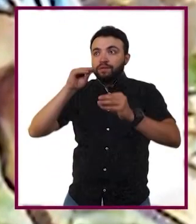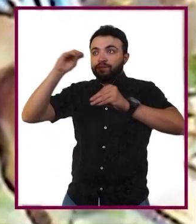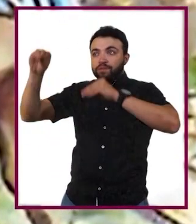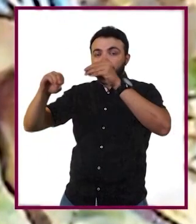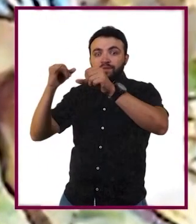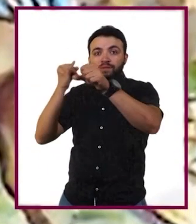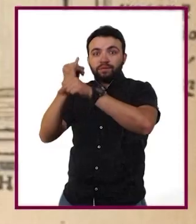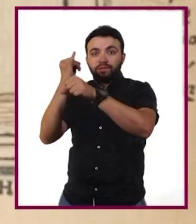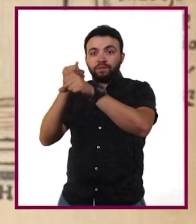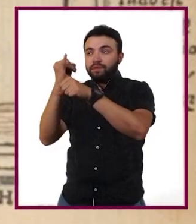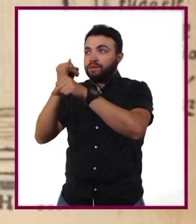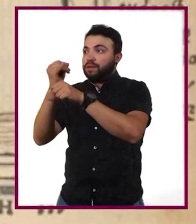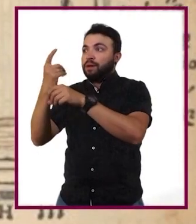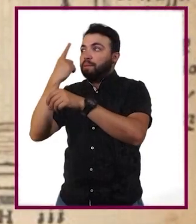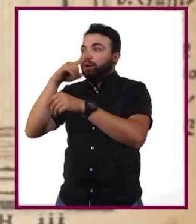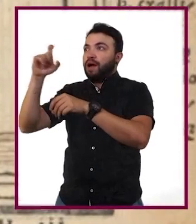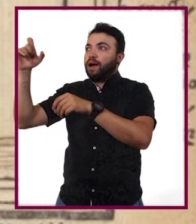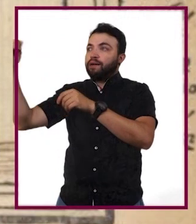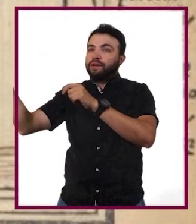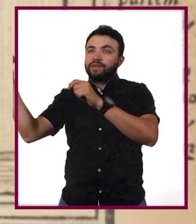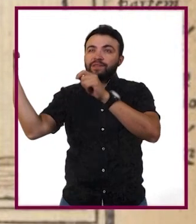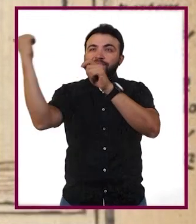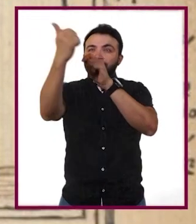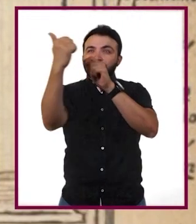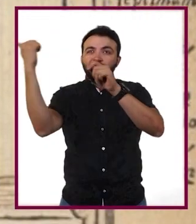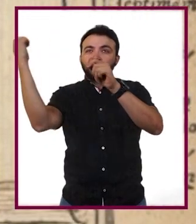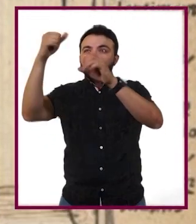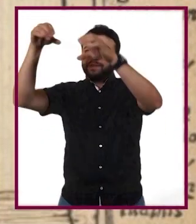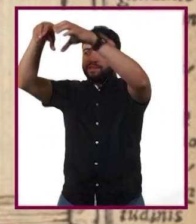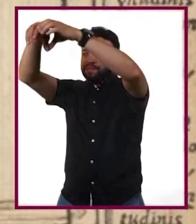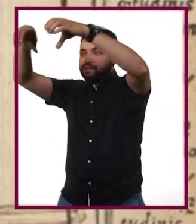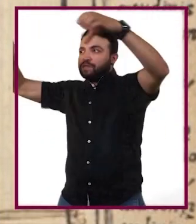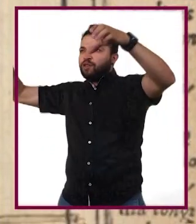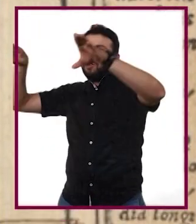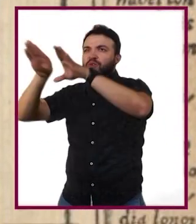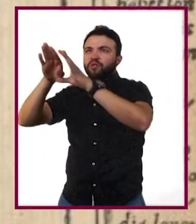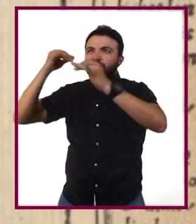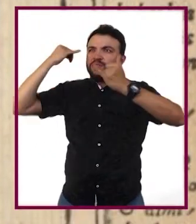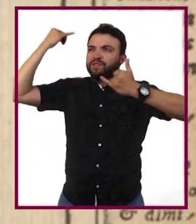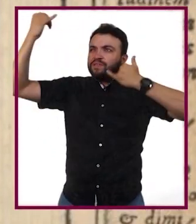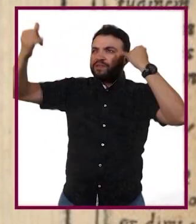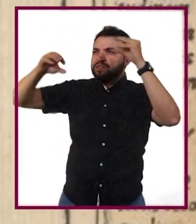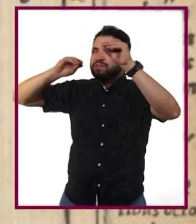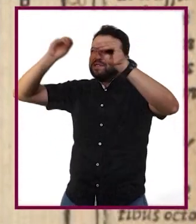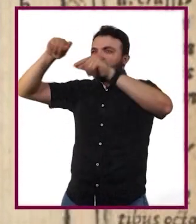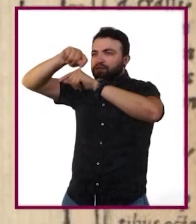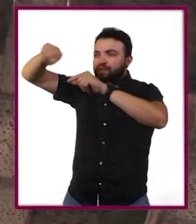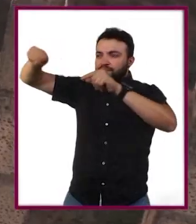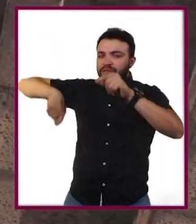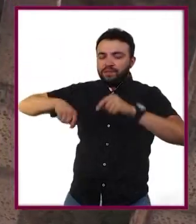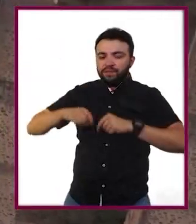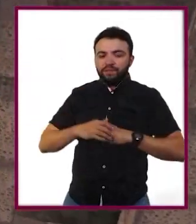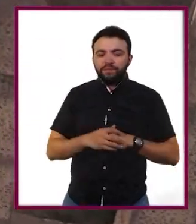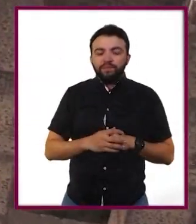diferentes fuentes, siguiendo estos tratados de la época romana, de